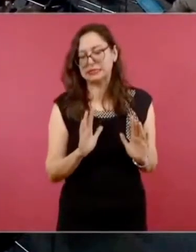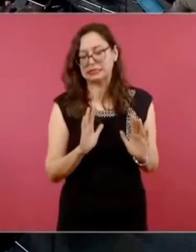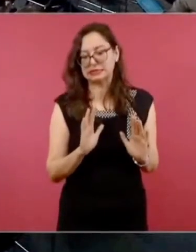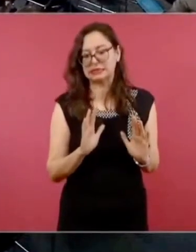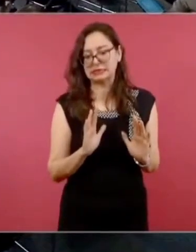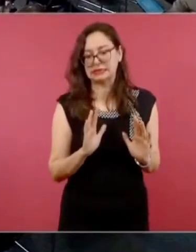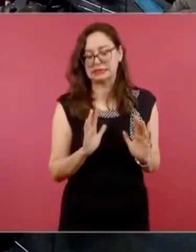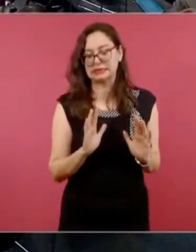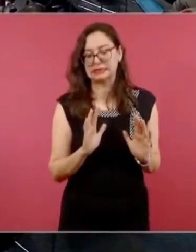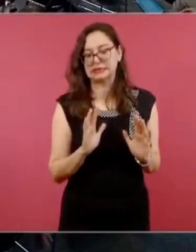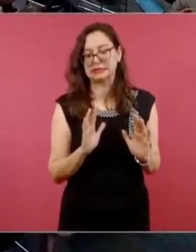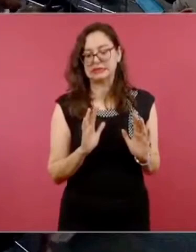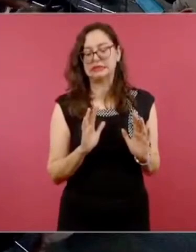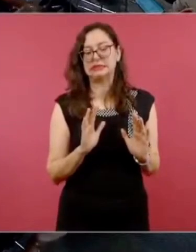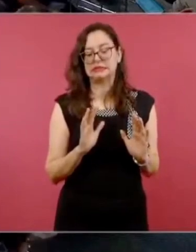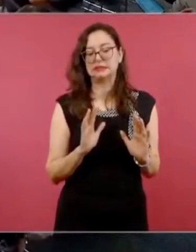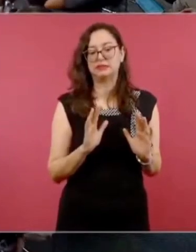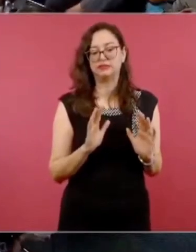intelectuales